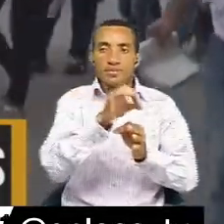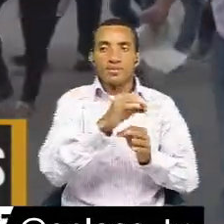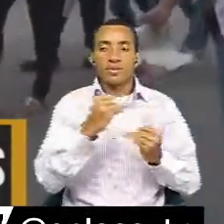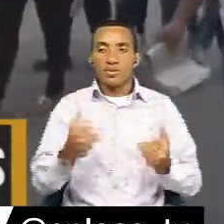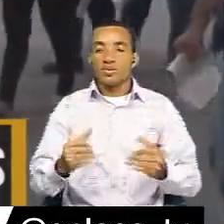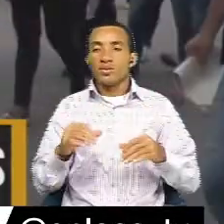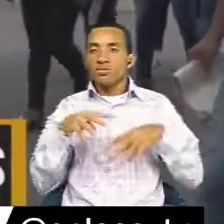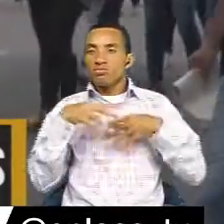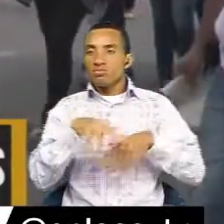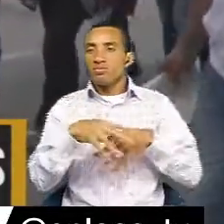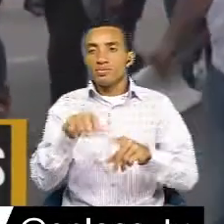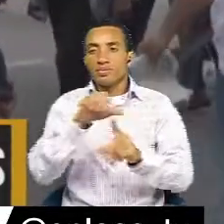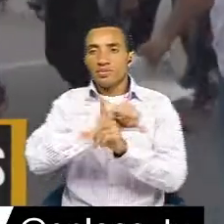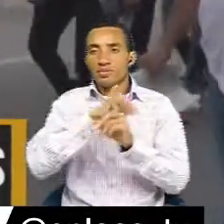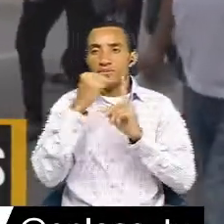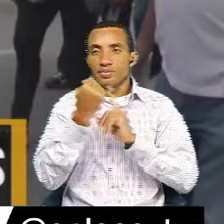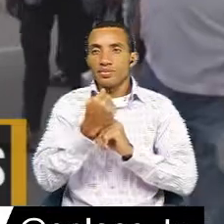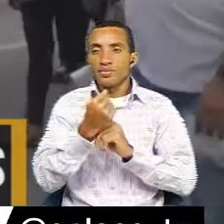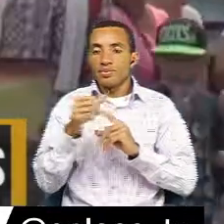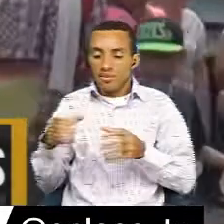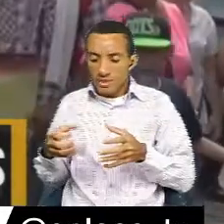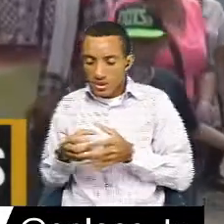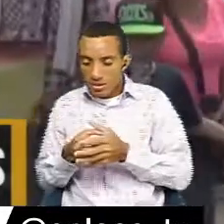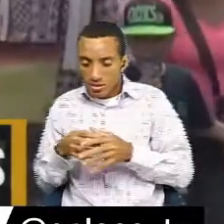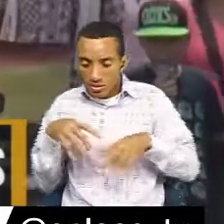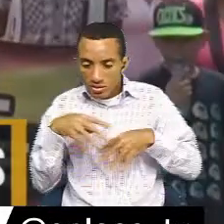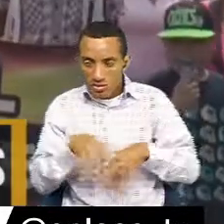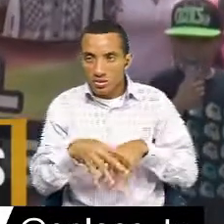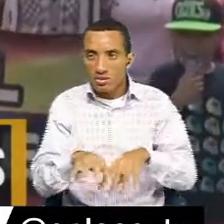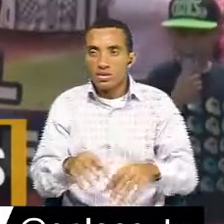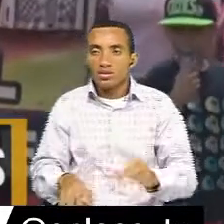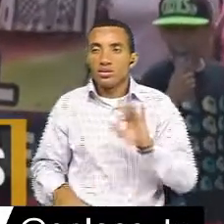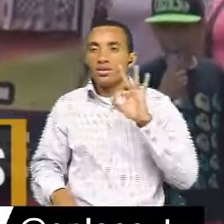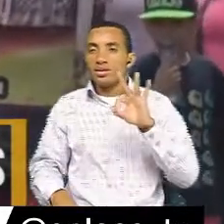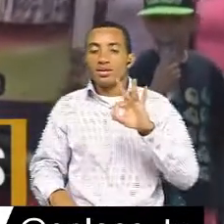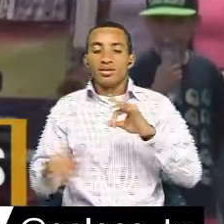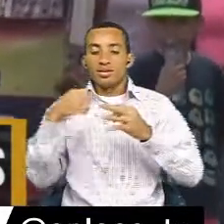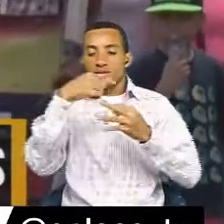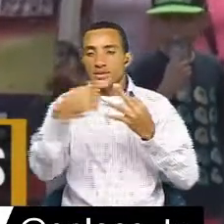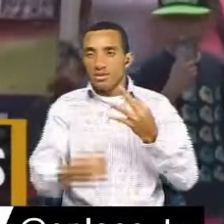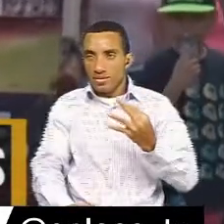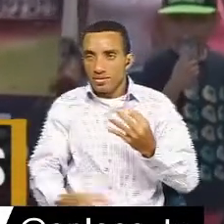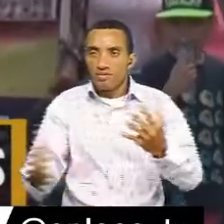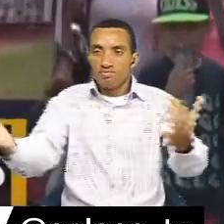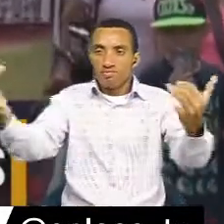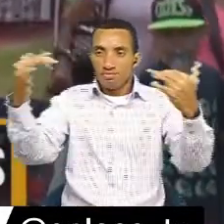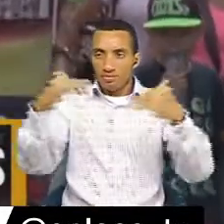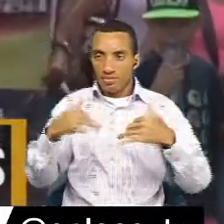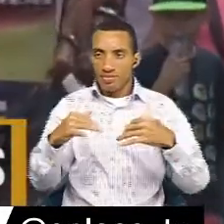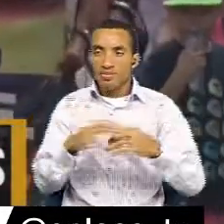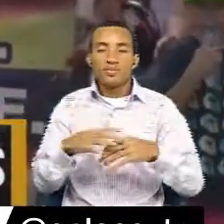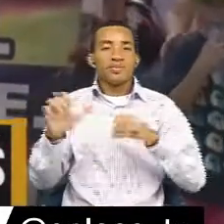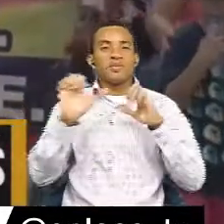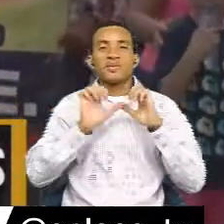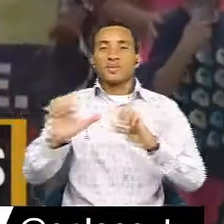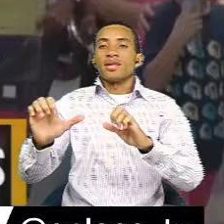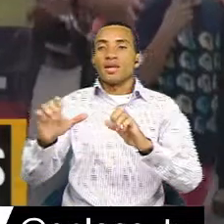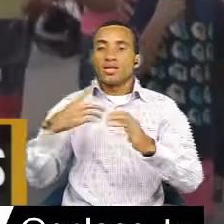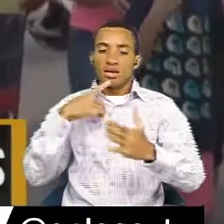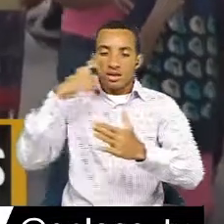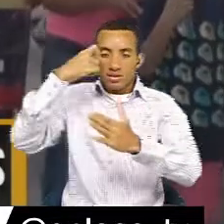el movimiento sindical. Básicamente, tres cosas nos convocan hoy. El rechazo a la reforma